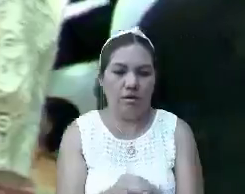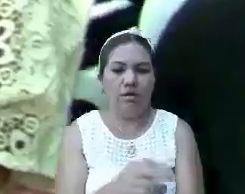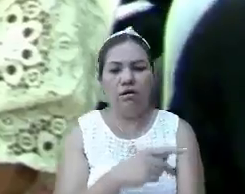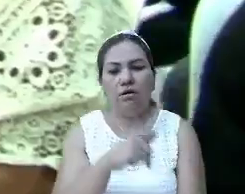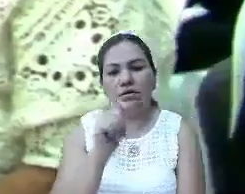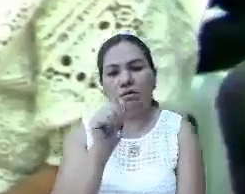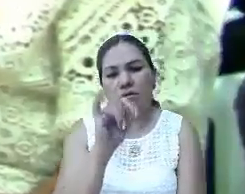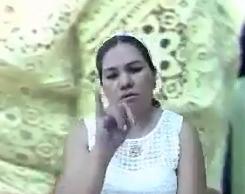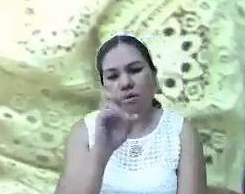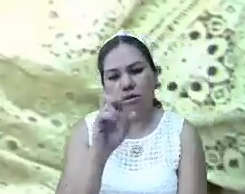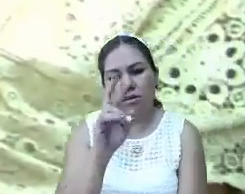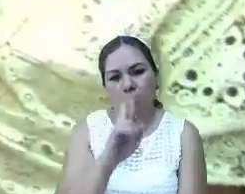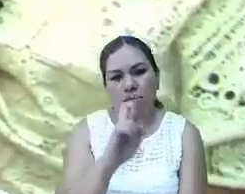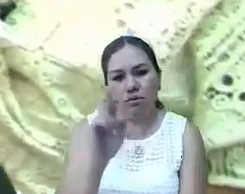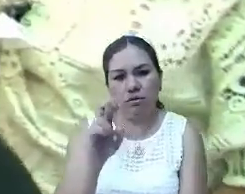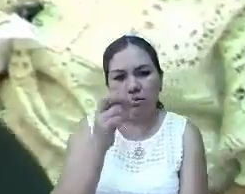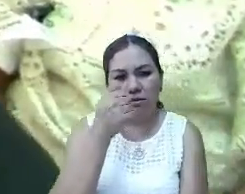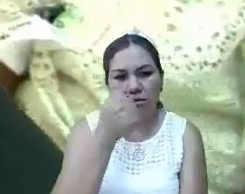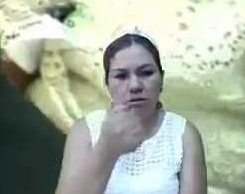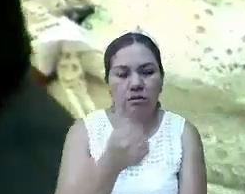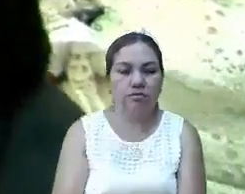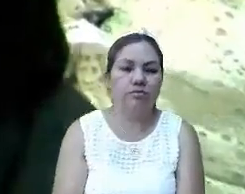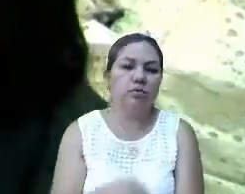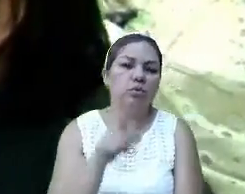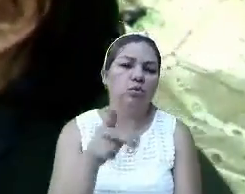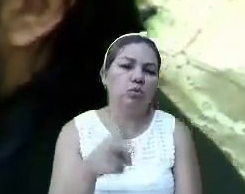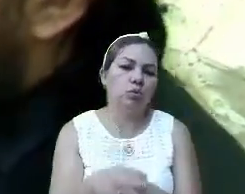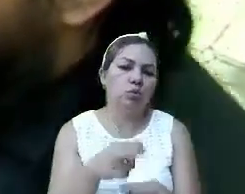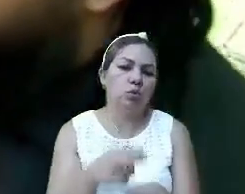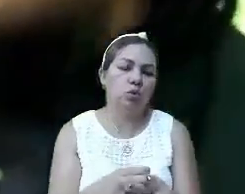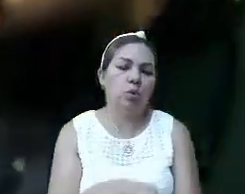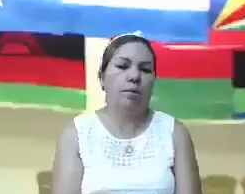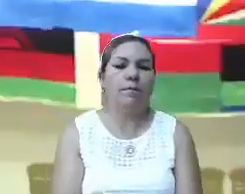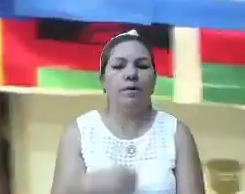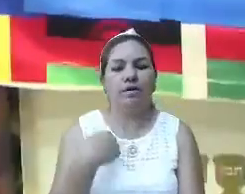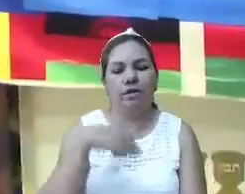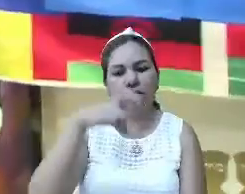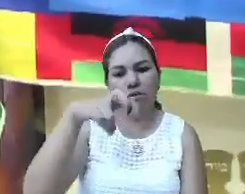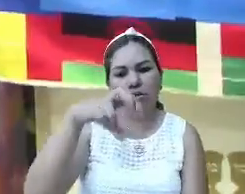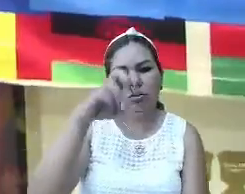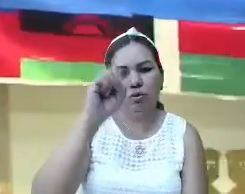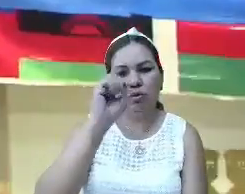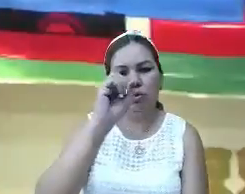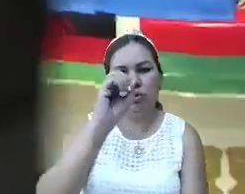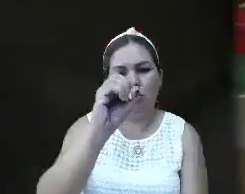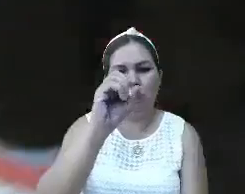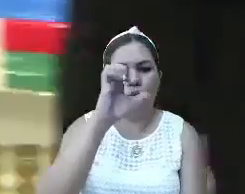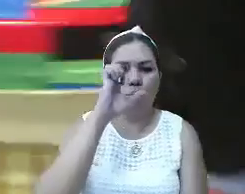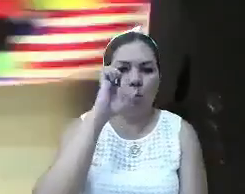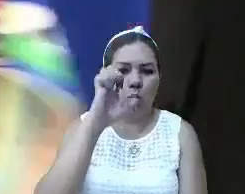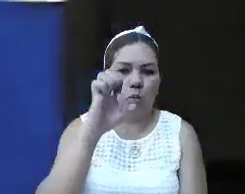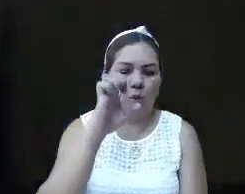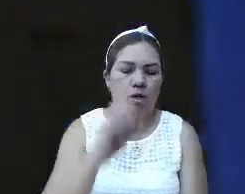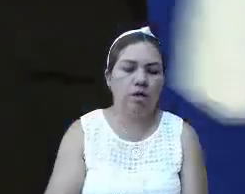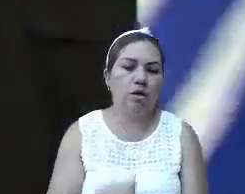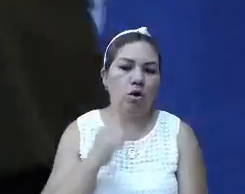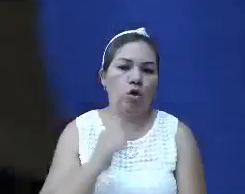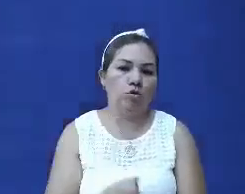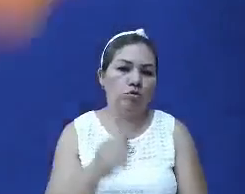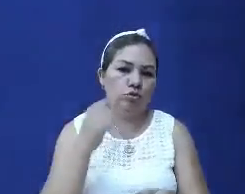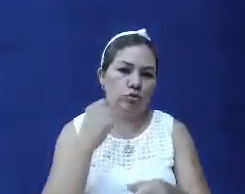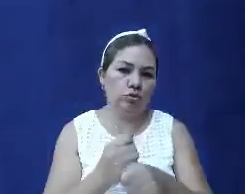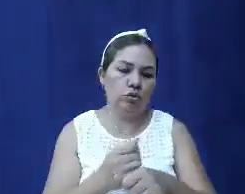Noé. Profetizo que tu nombre en esta temporada será Noé, el constructor